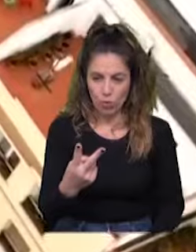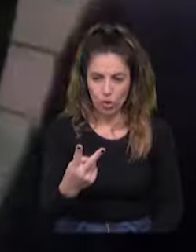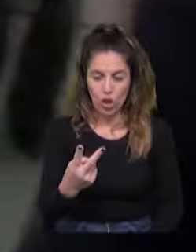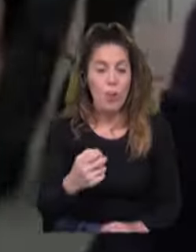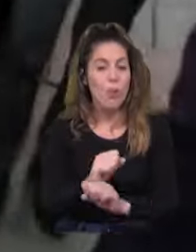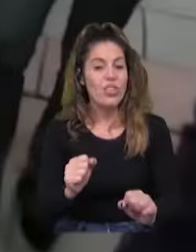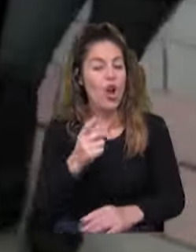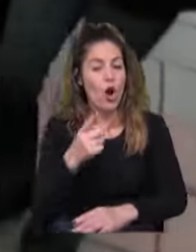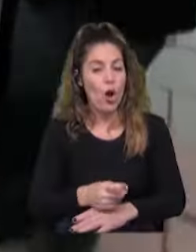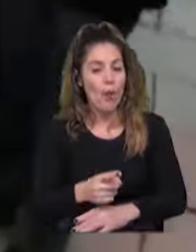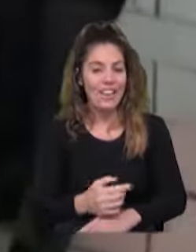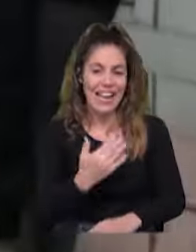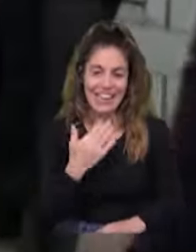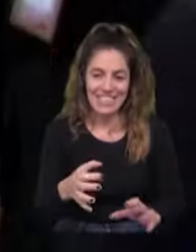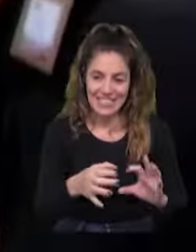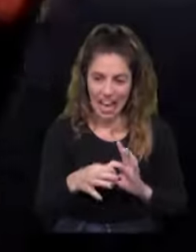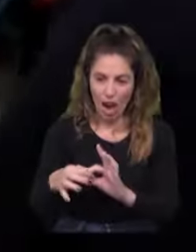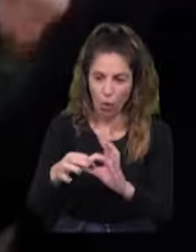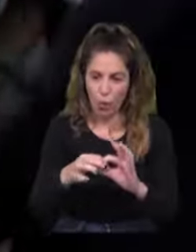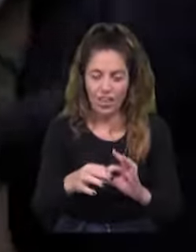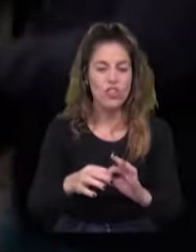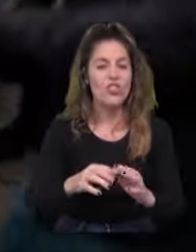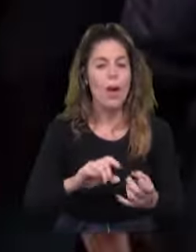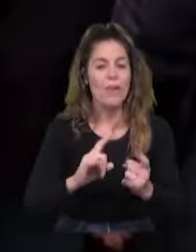pudieron gobernar gracias a alianzas